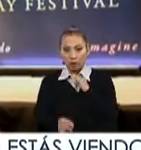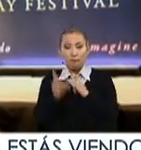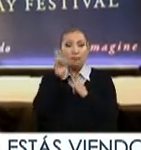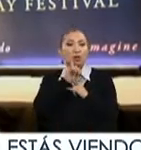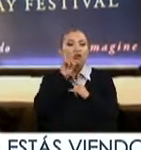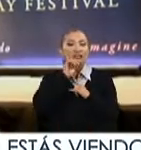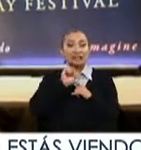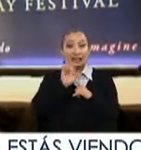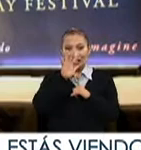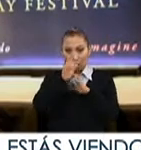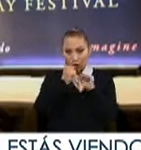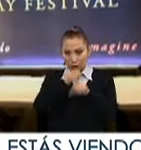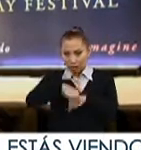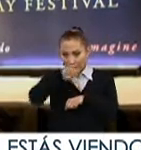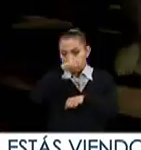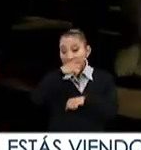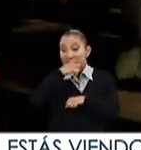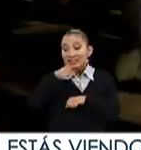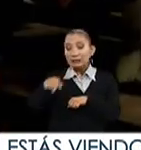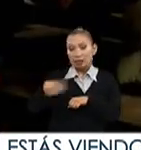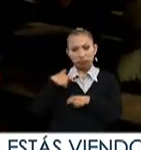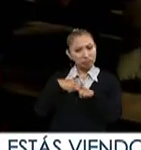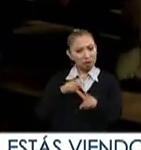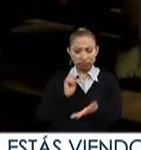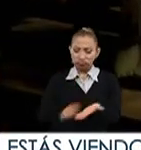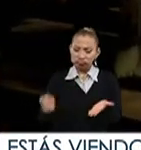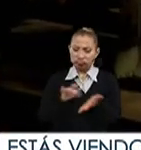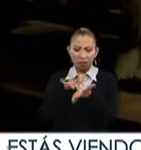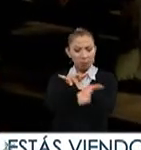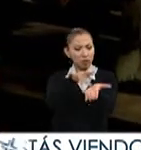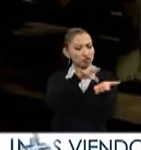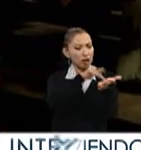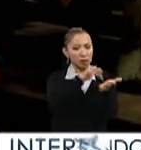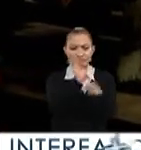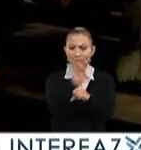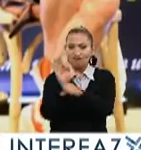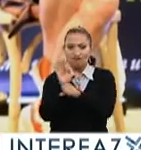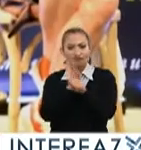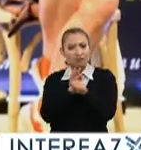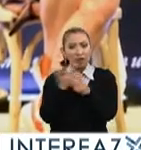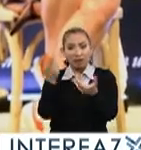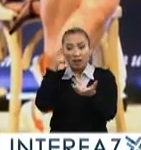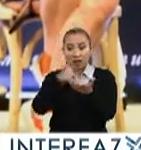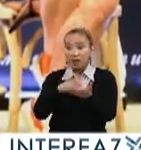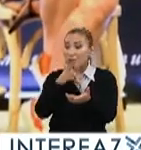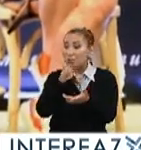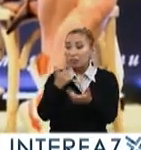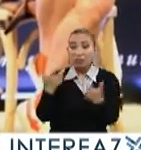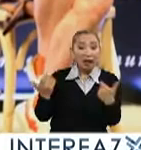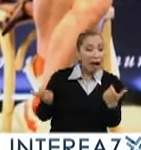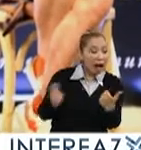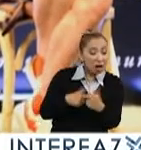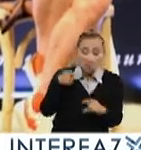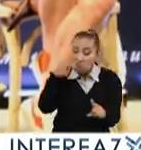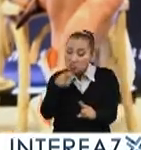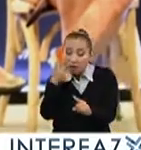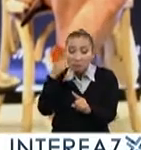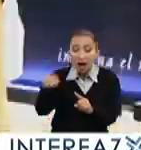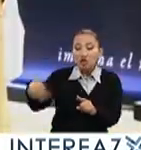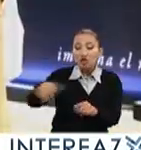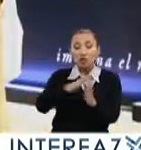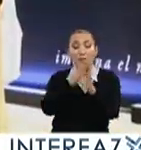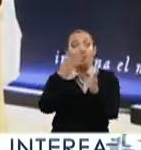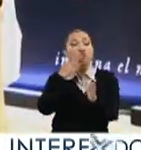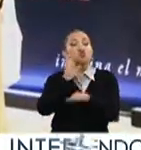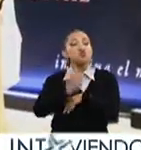la autora de 65 años asegura que ella seguirá escribiendo y apoyando estas causas, pues aunque cree que no se puede hacer algo en específico para que sus